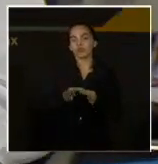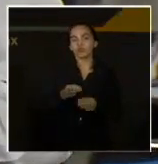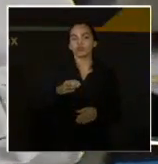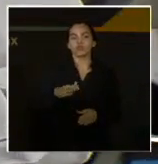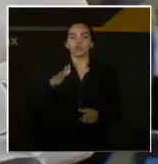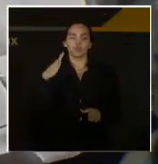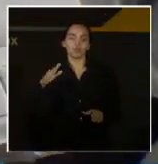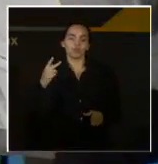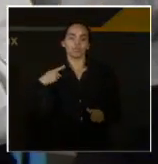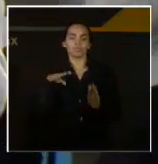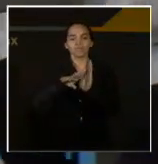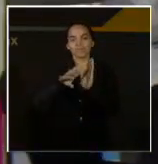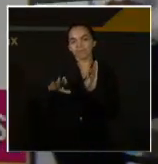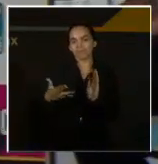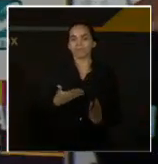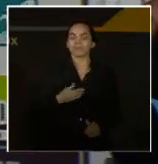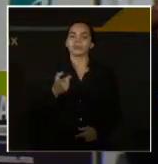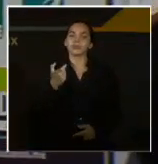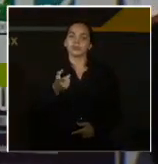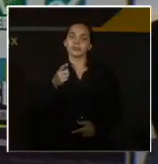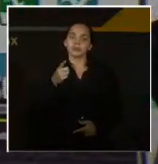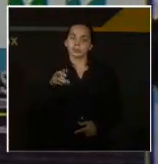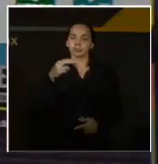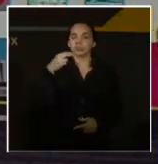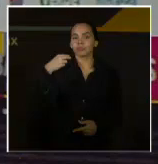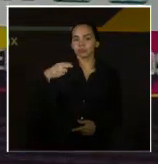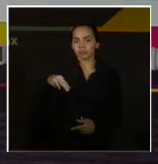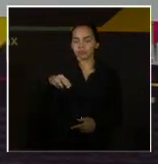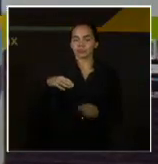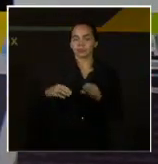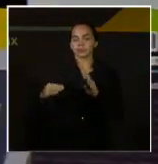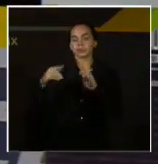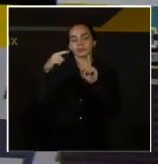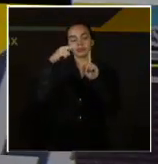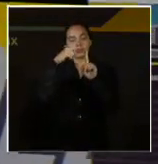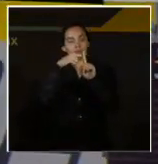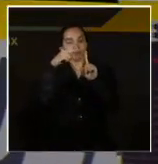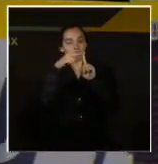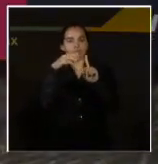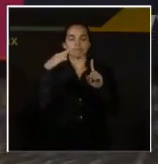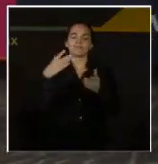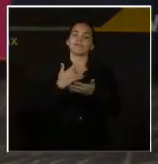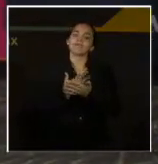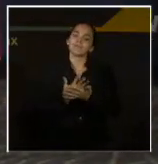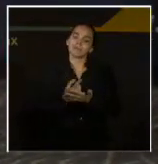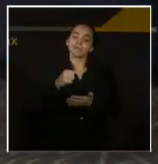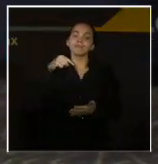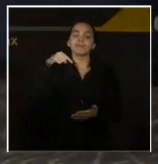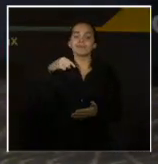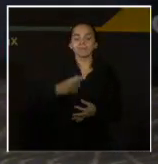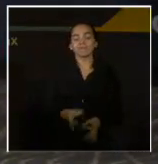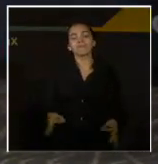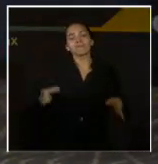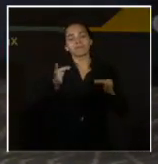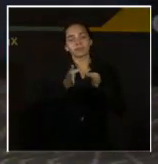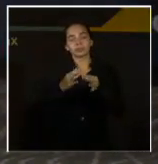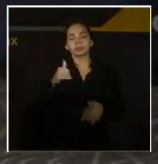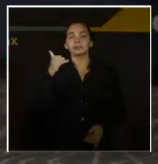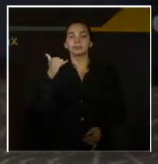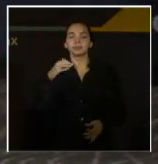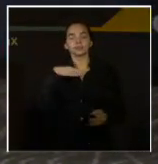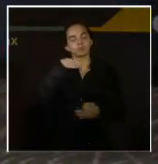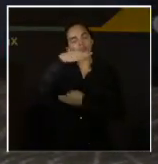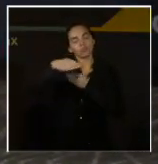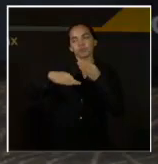menos tienen, ellos son los que encabezan la esperanza de este movimiento en Yucatán y en